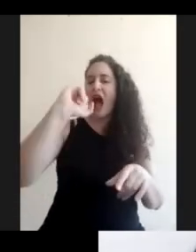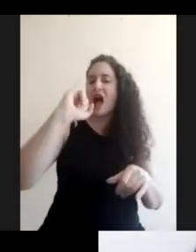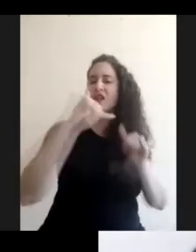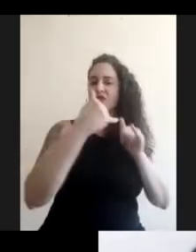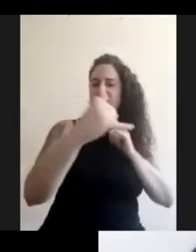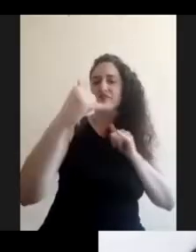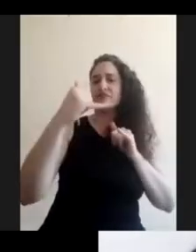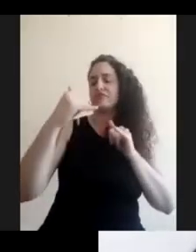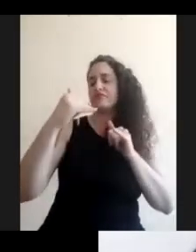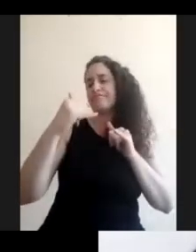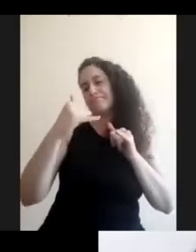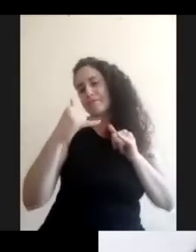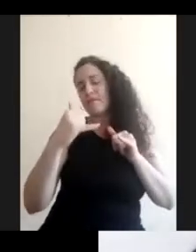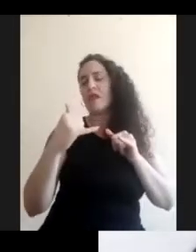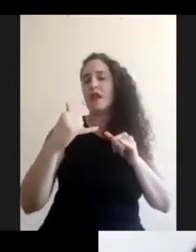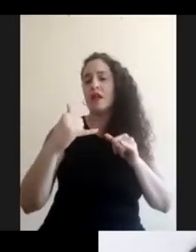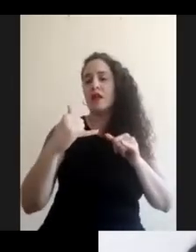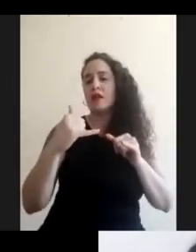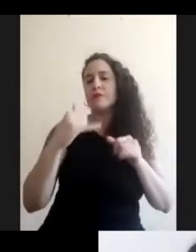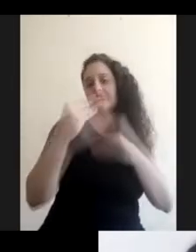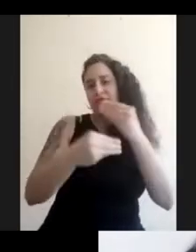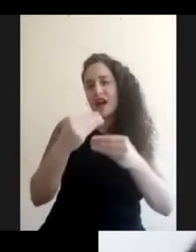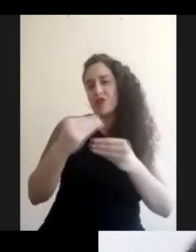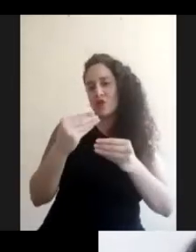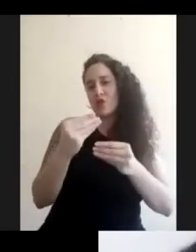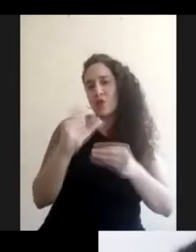ERTE y demás,